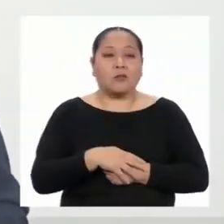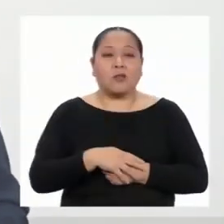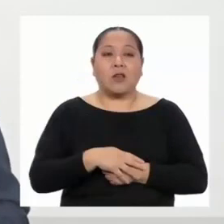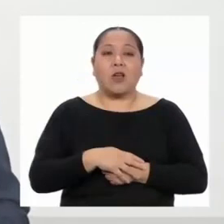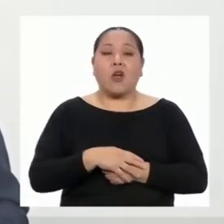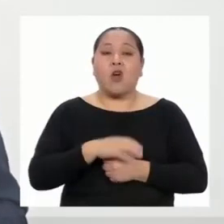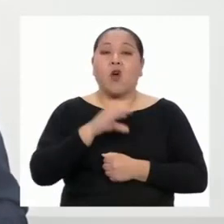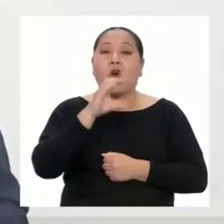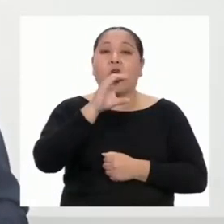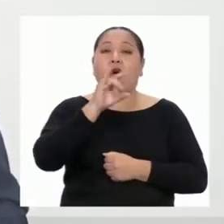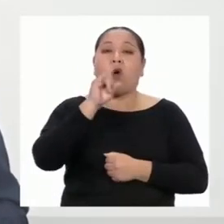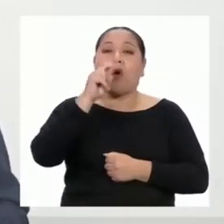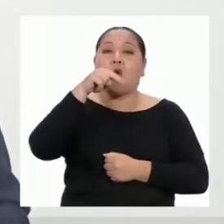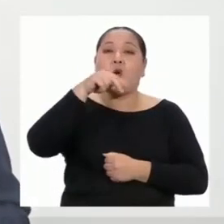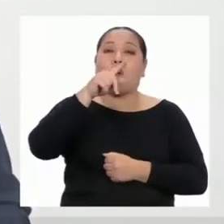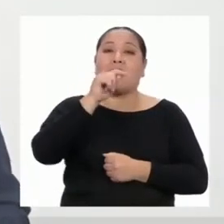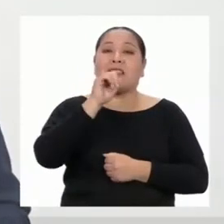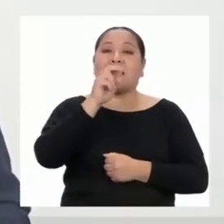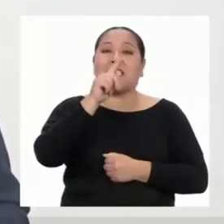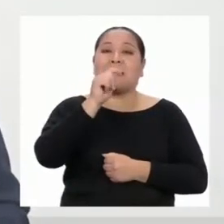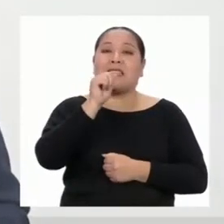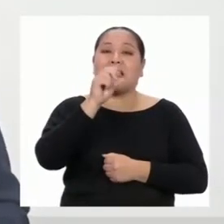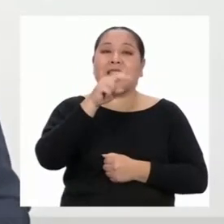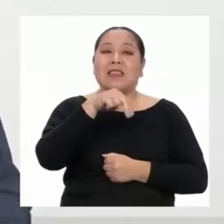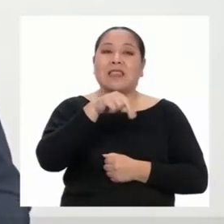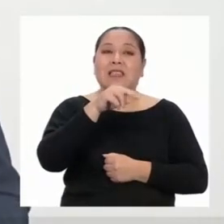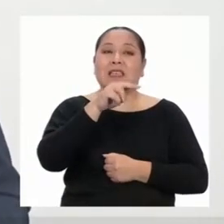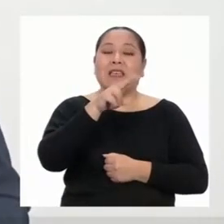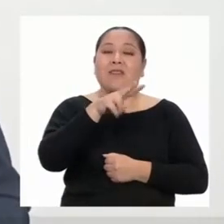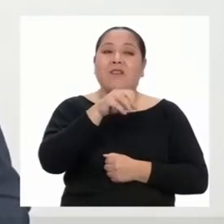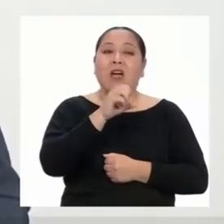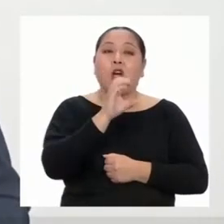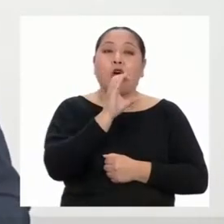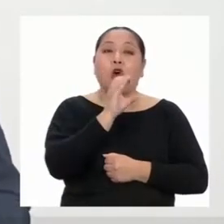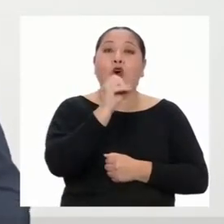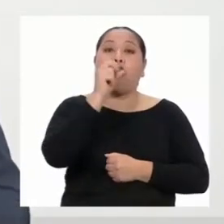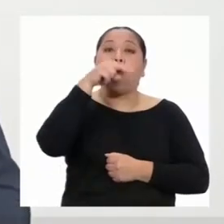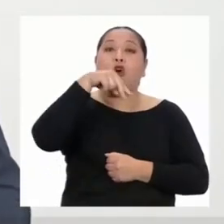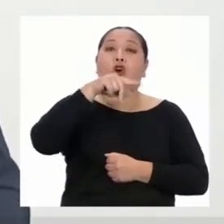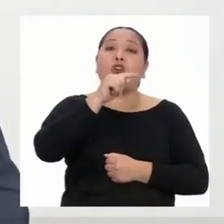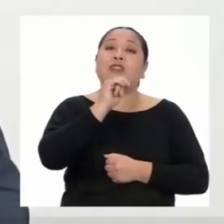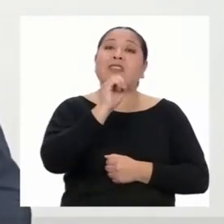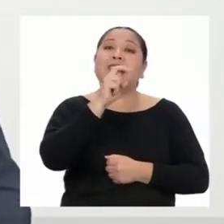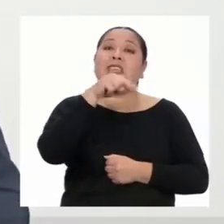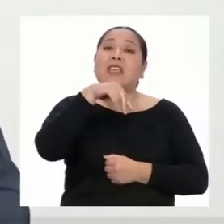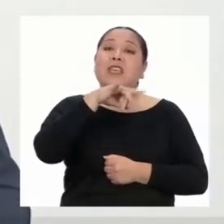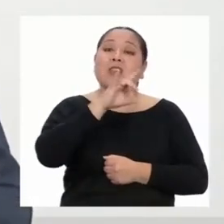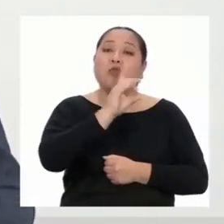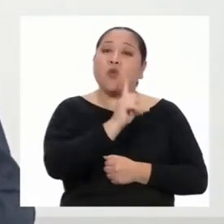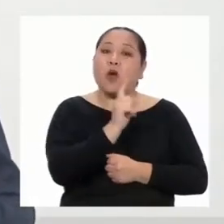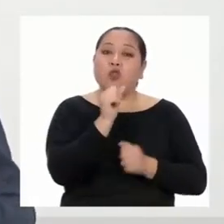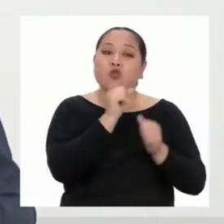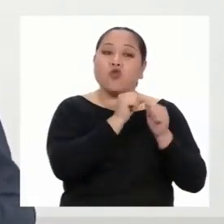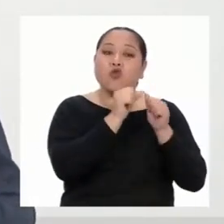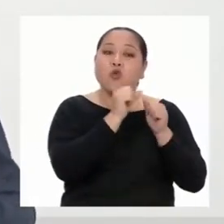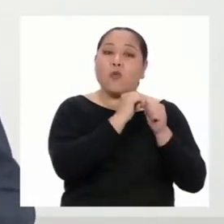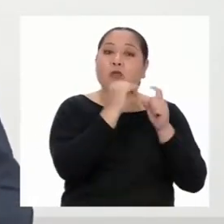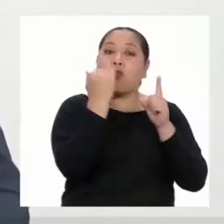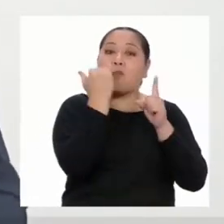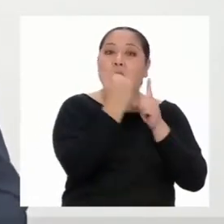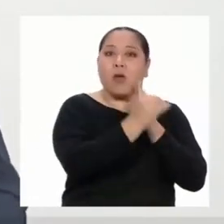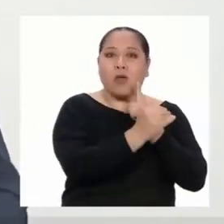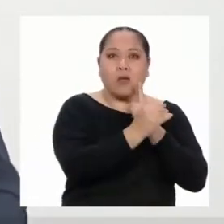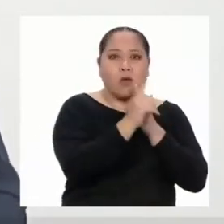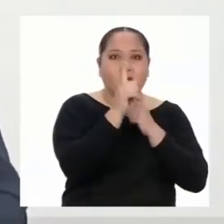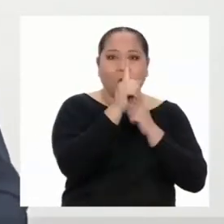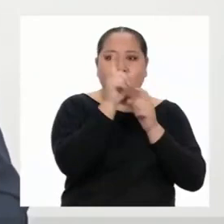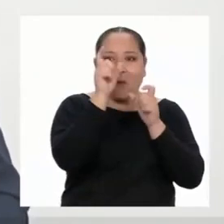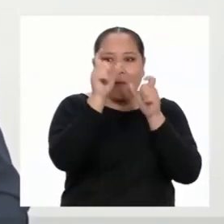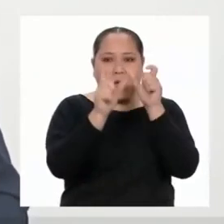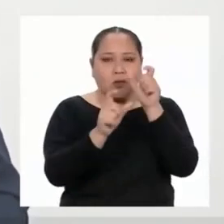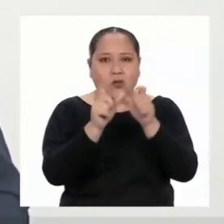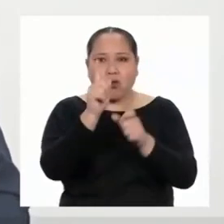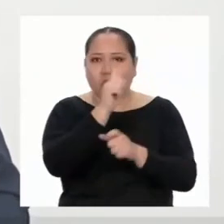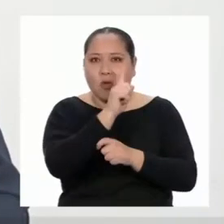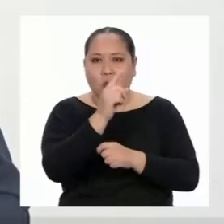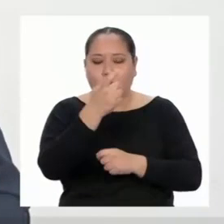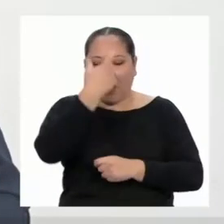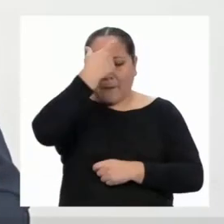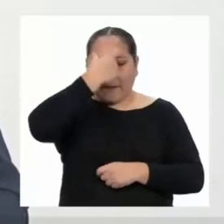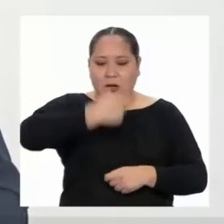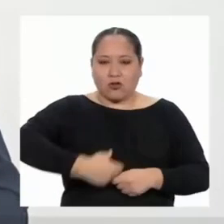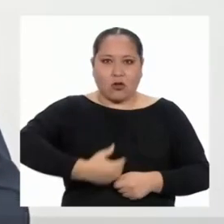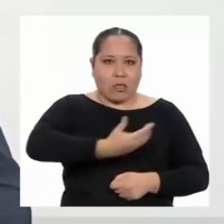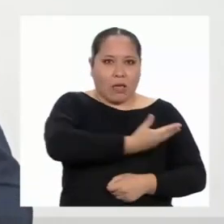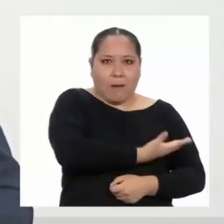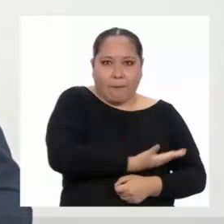cuantitativa continua toma valores intermedios. En este caso, nos estamos refiriendo a personas. No puede haber una persona